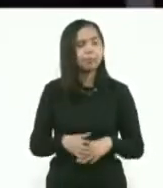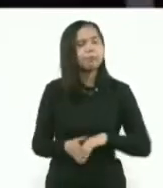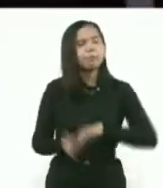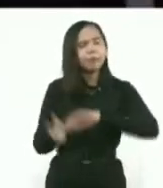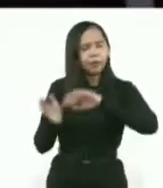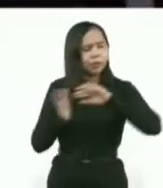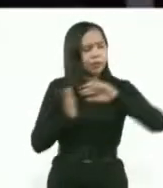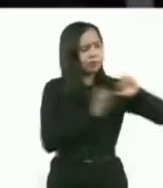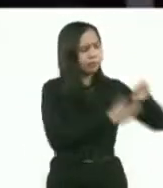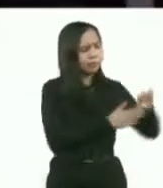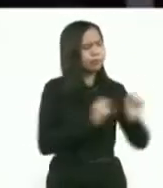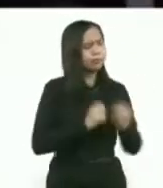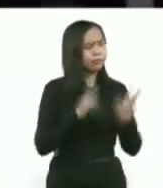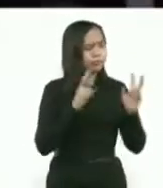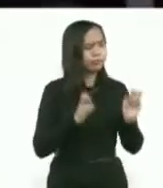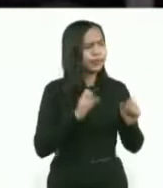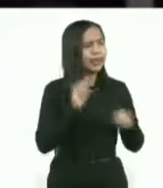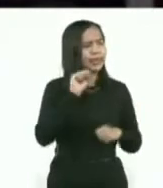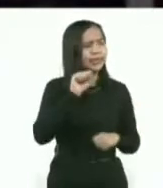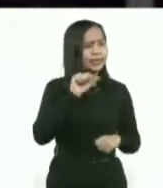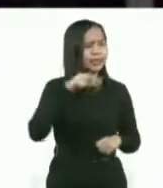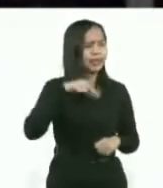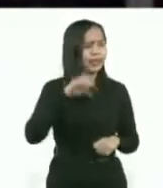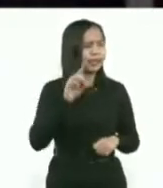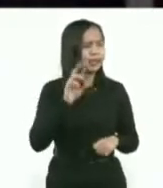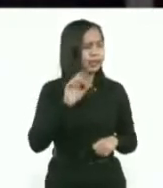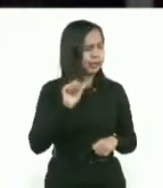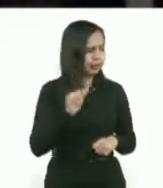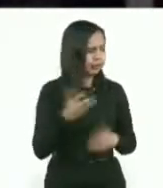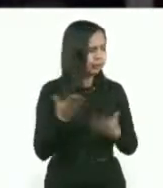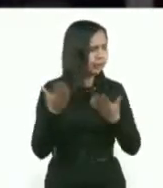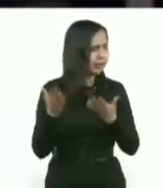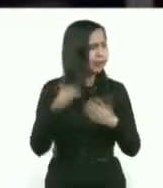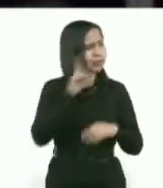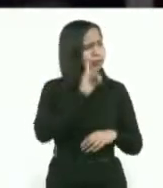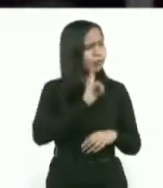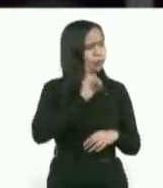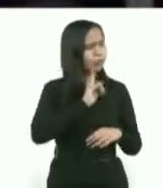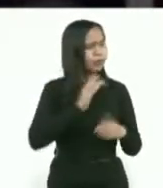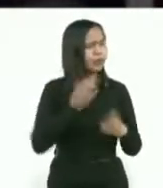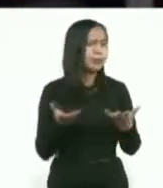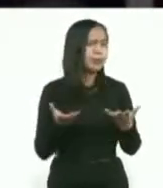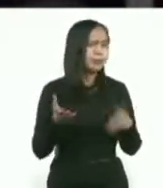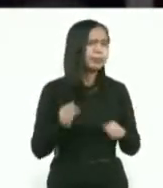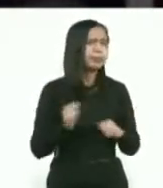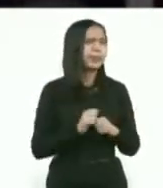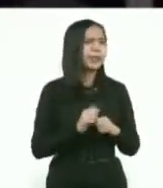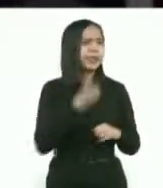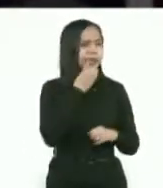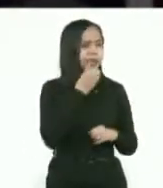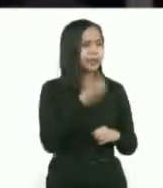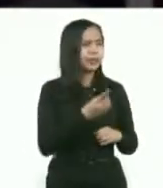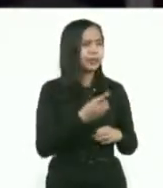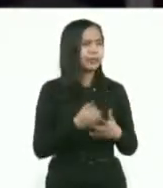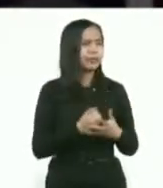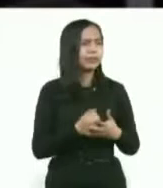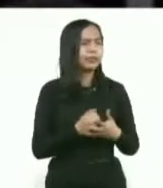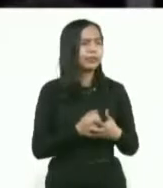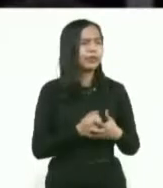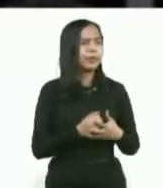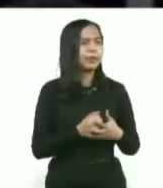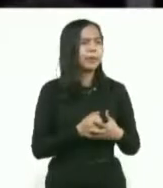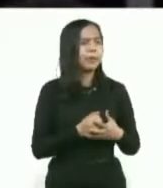sobre este tema de Sandra Cuevas. Posiblemente ella adelantaba que le van a dictar prisión preventiva